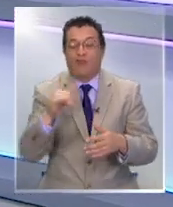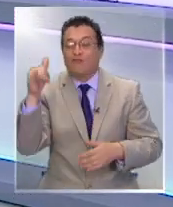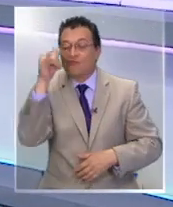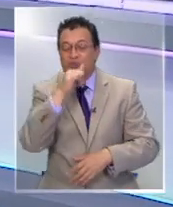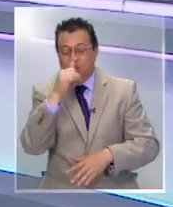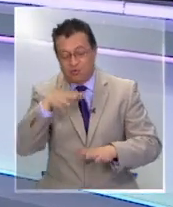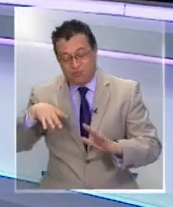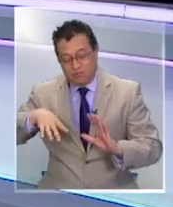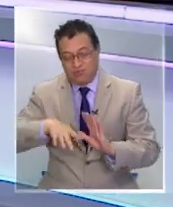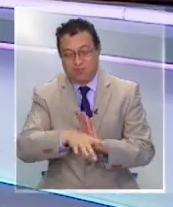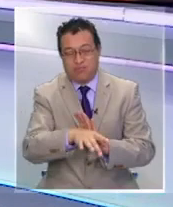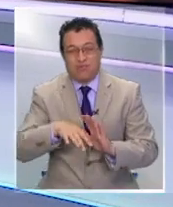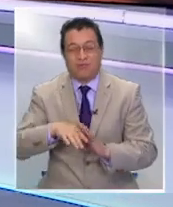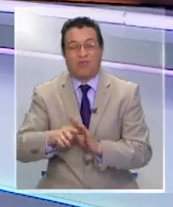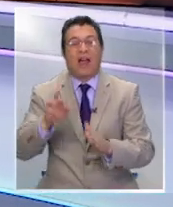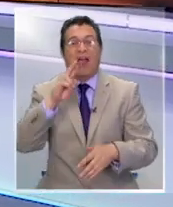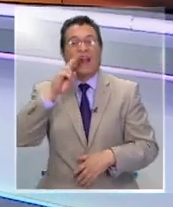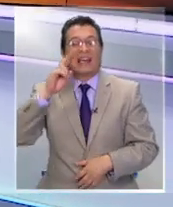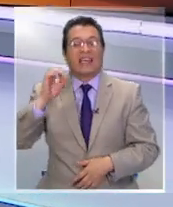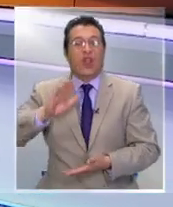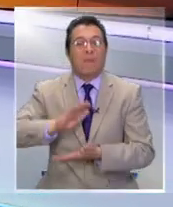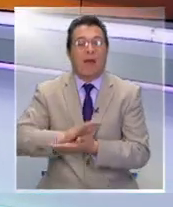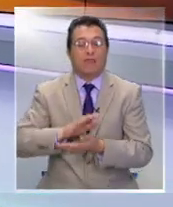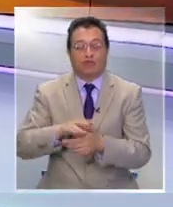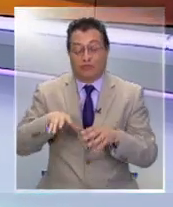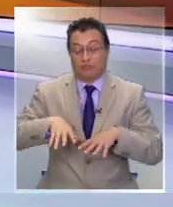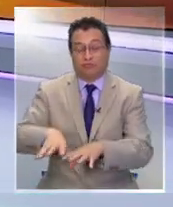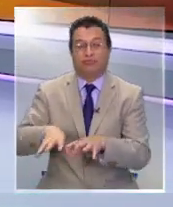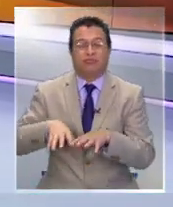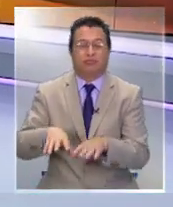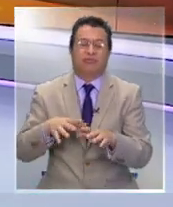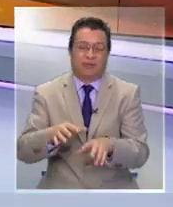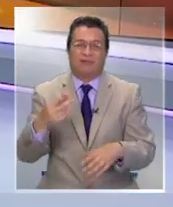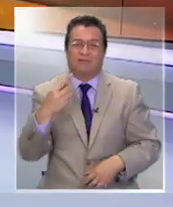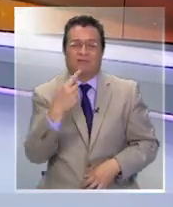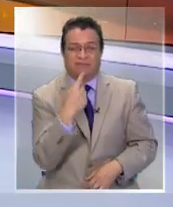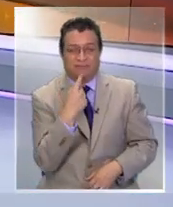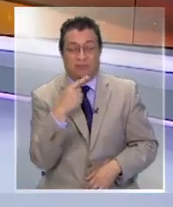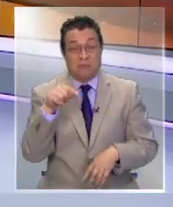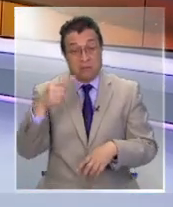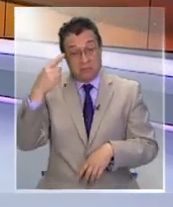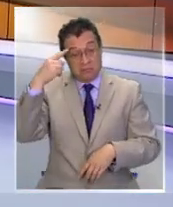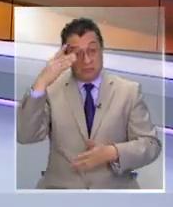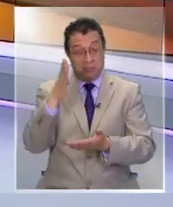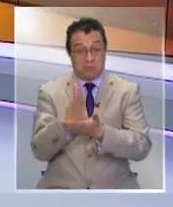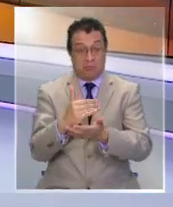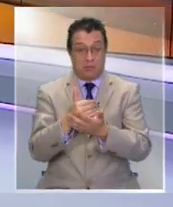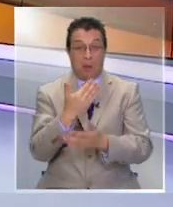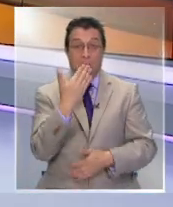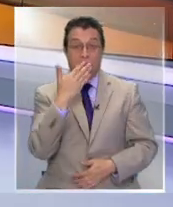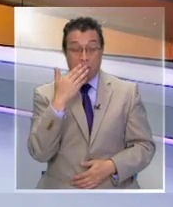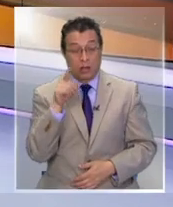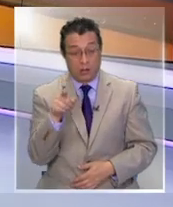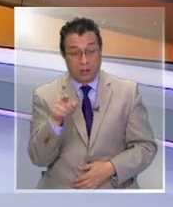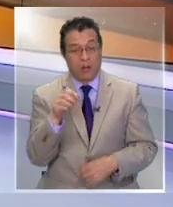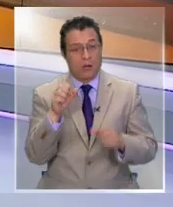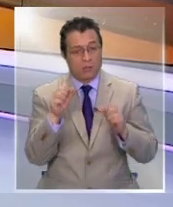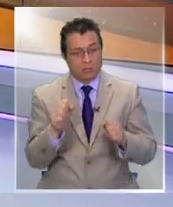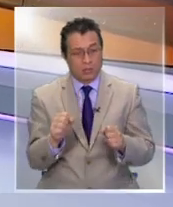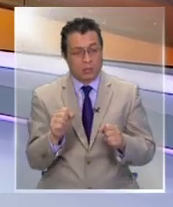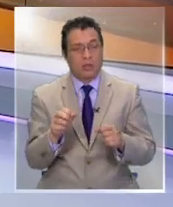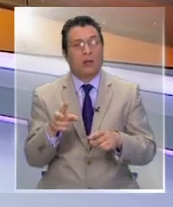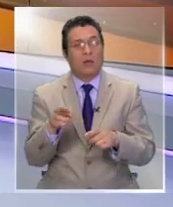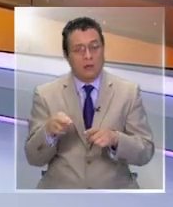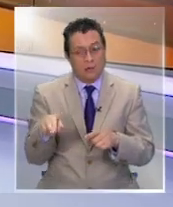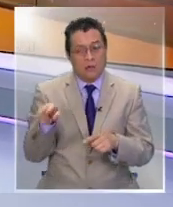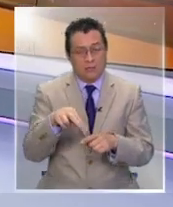que antiguamente se vertían directamente en el principal río de Santiago. Una medida que, para los expertos, ha permitido la